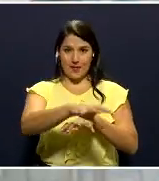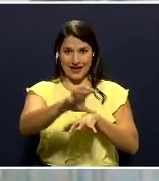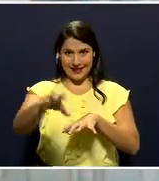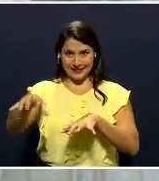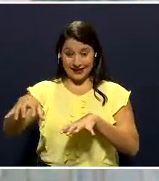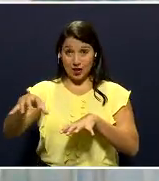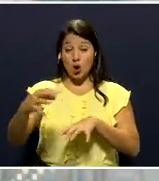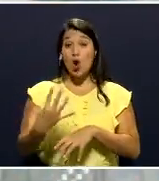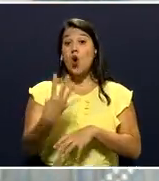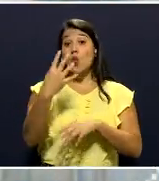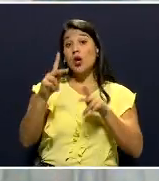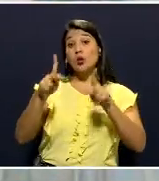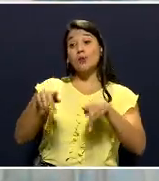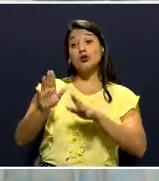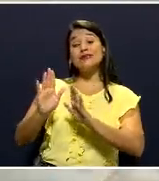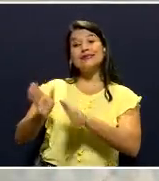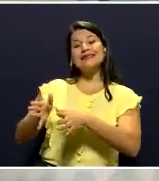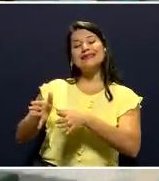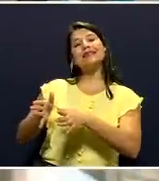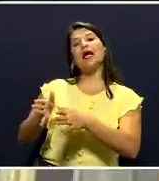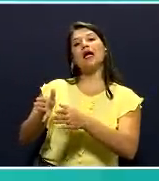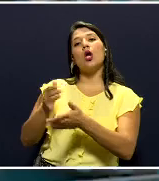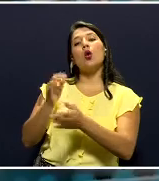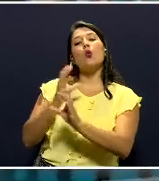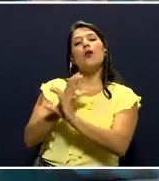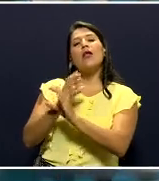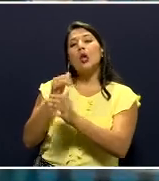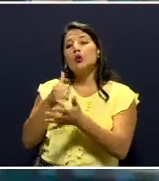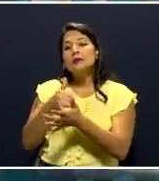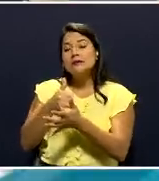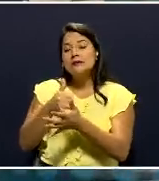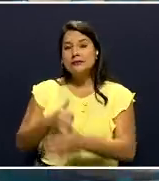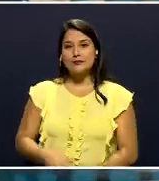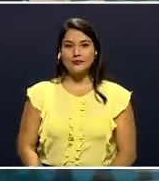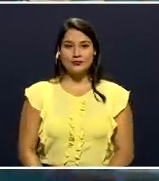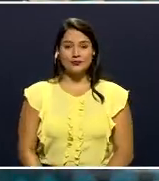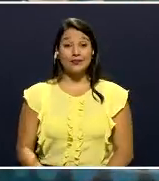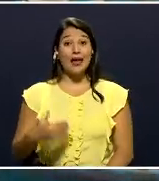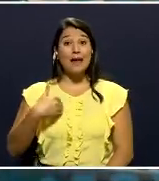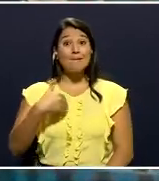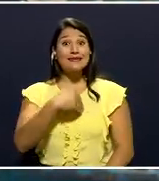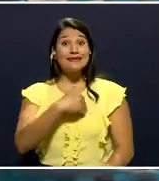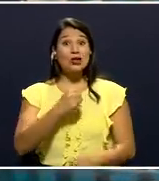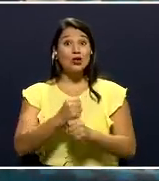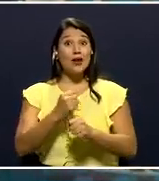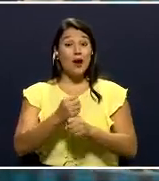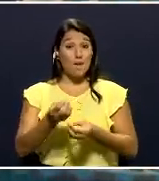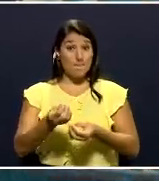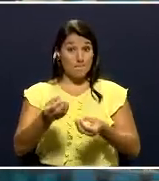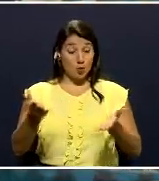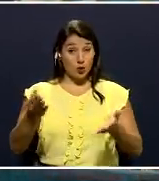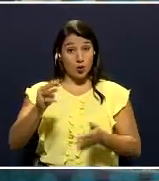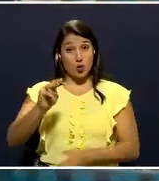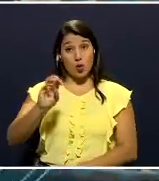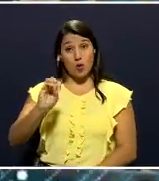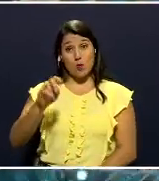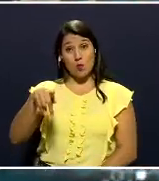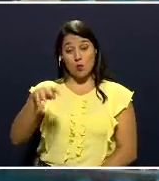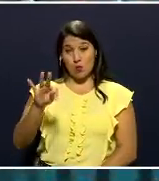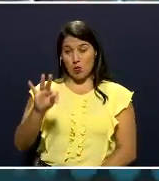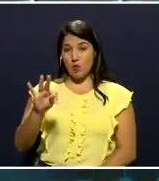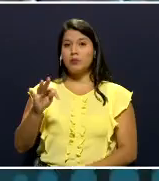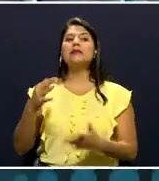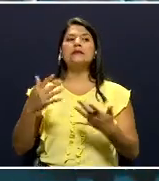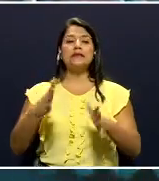los afectados se encuentran en cuidados intensivos. El Ministerio de Obras Públicas y Transportes levantó la restricción